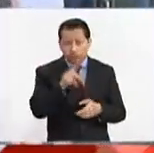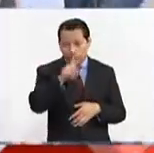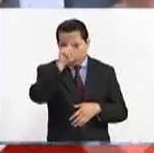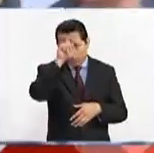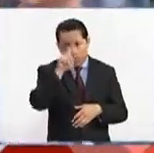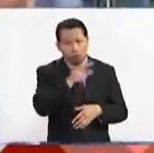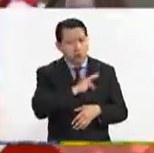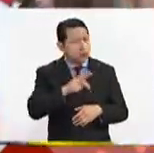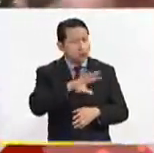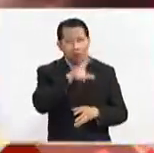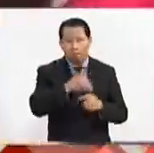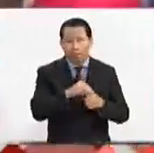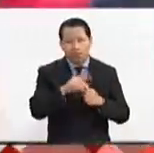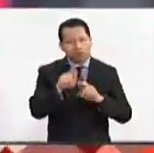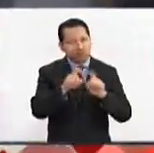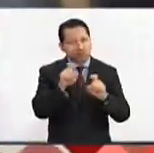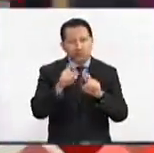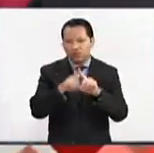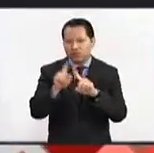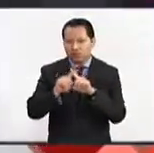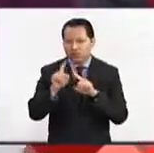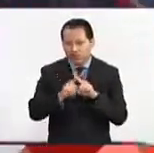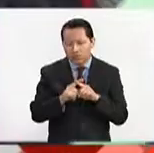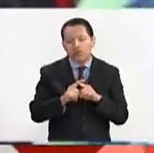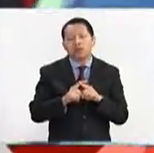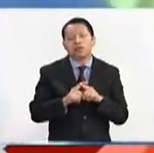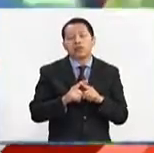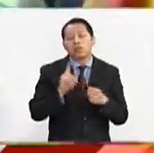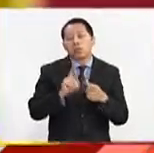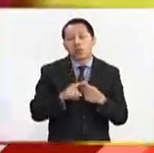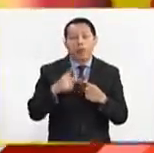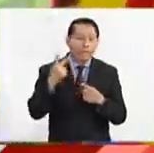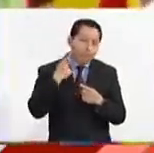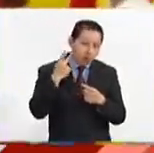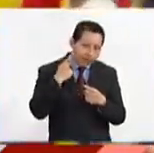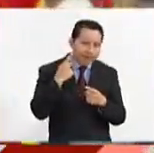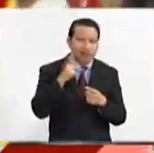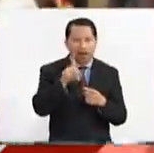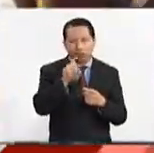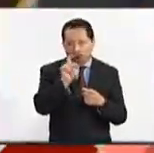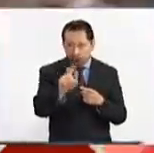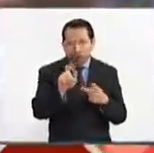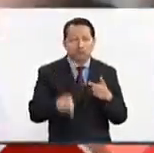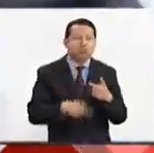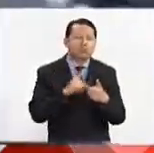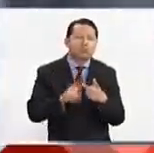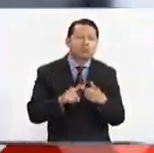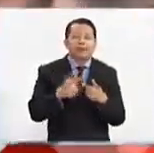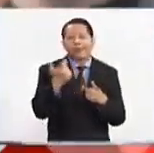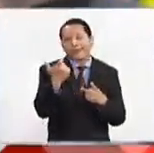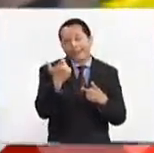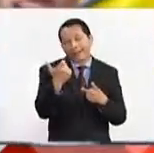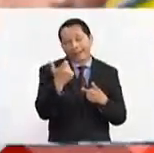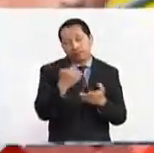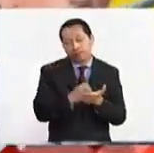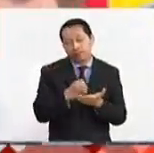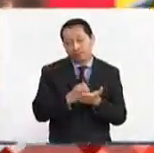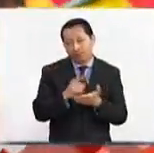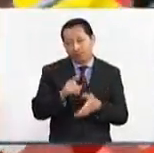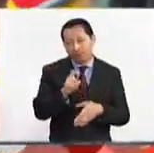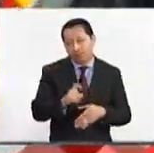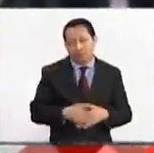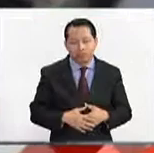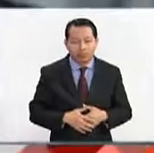incertidumbre en todos los sentidos, incertidumbre política, pero también incertidumbre económica.